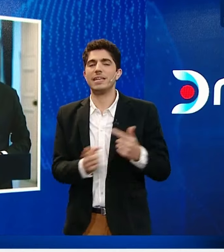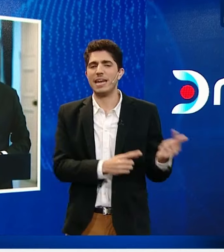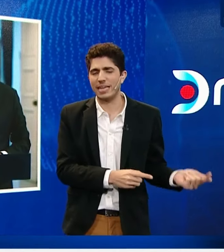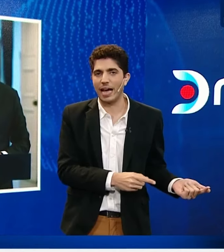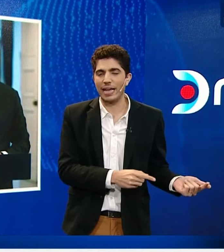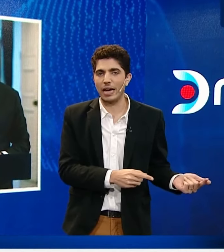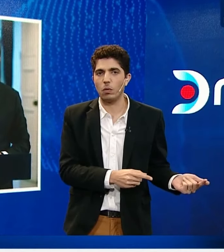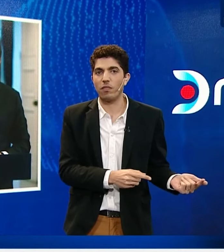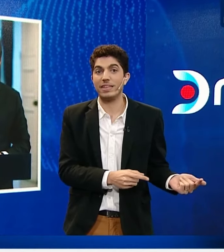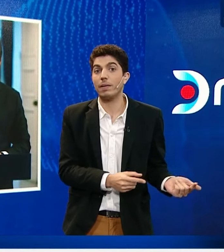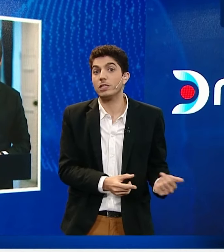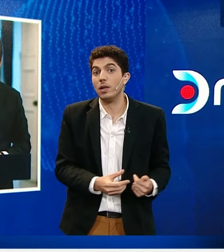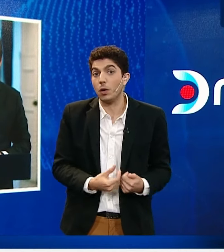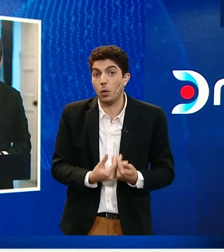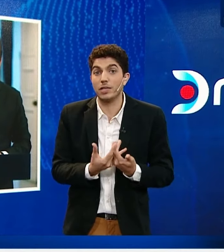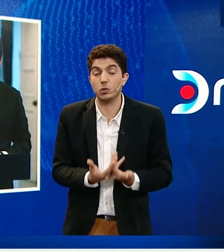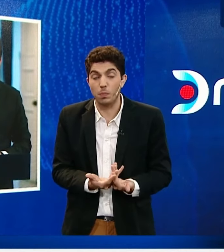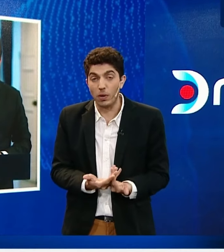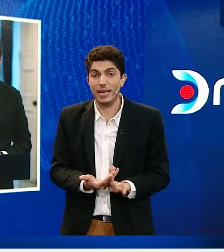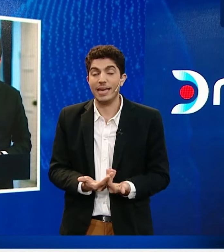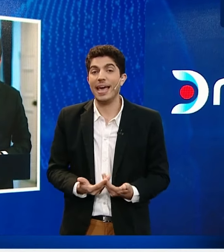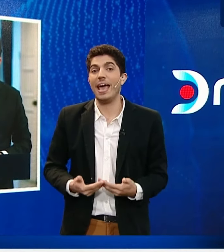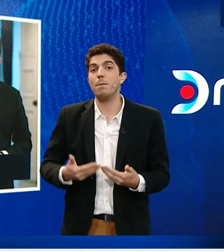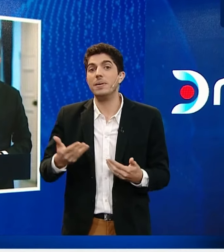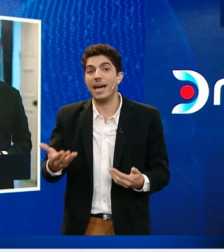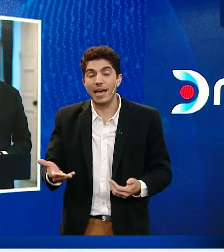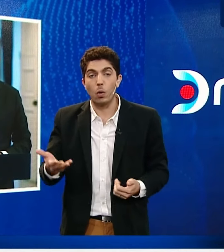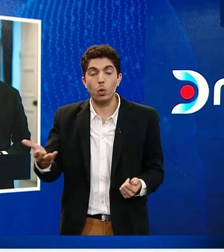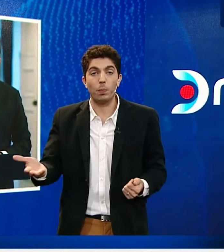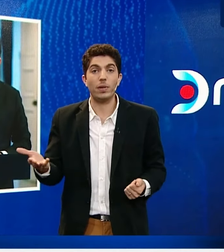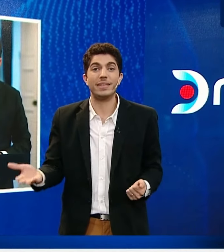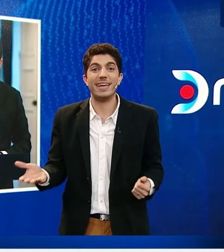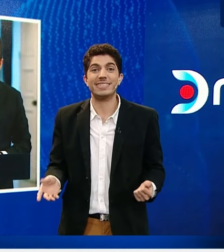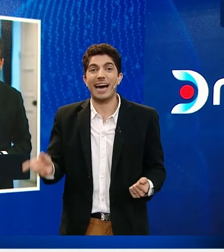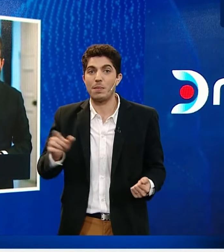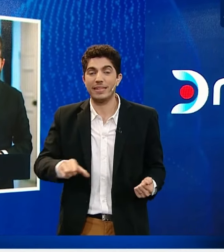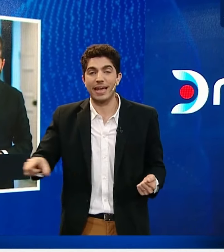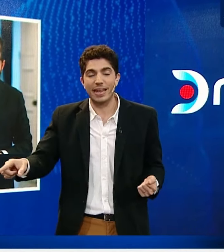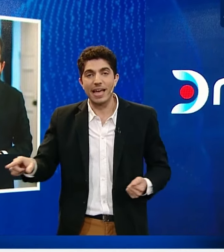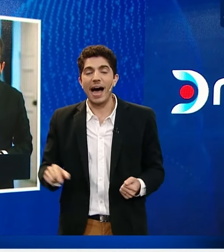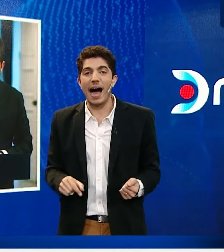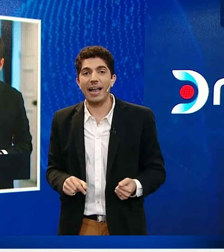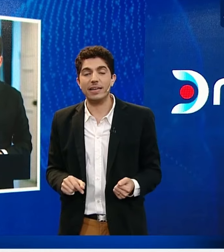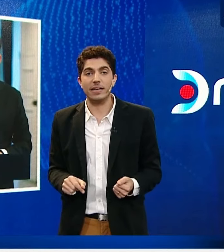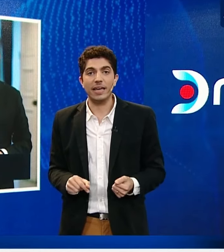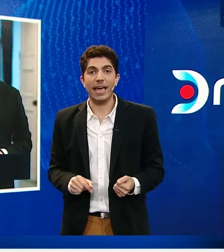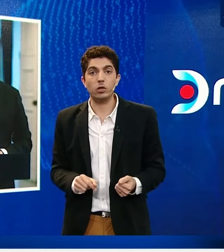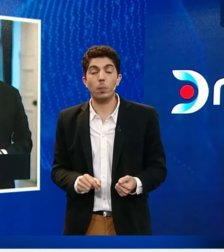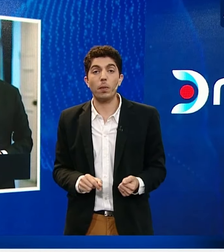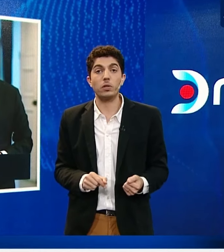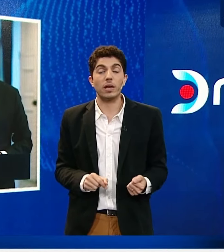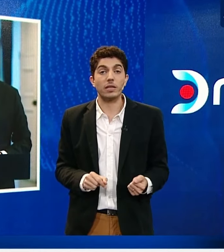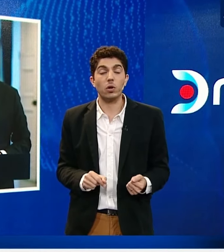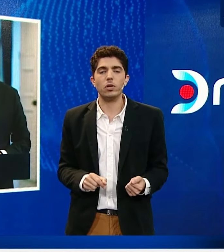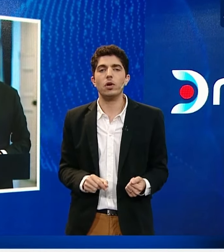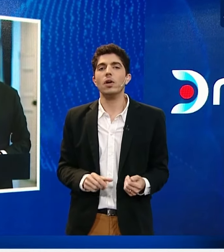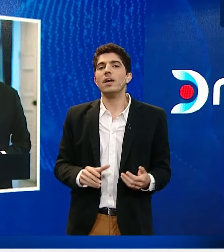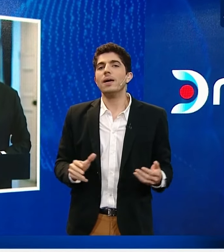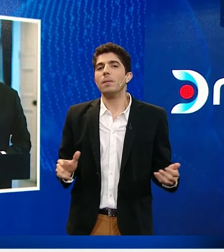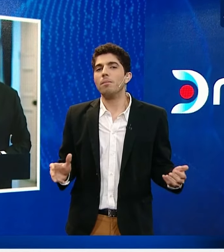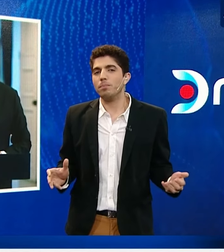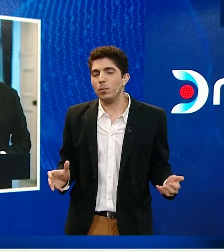más enérgica que la que hubo frente a Venezuela, con lo que supone enviar a un grupo de tareas a matar a alguien en tu propio